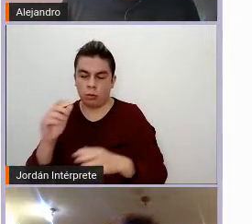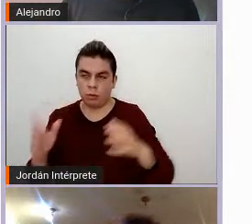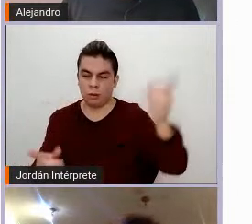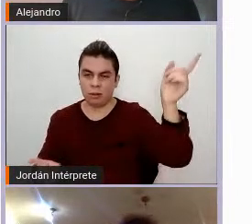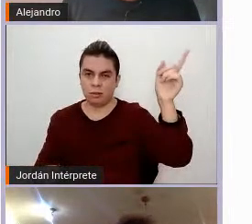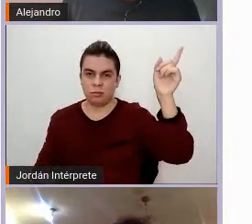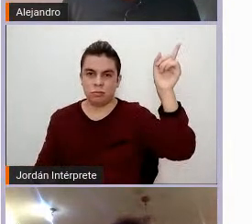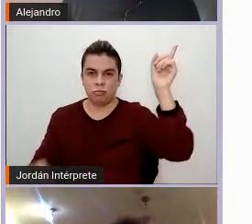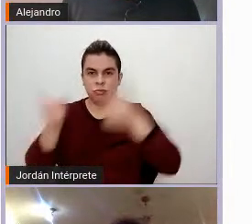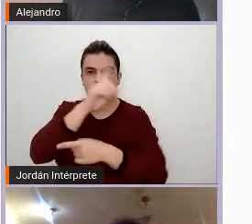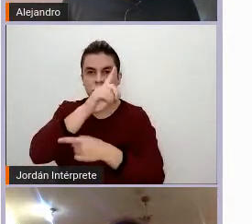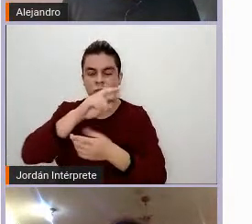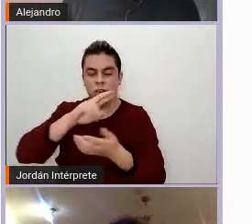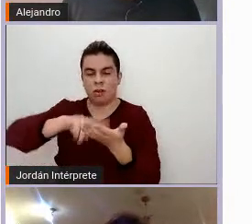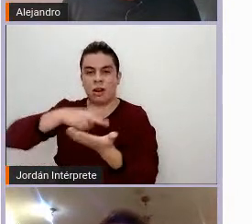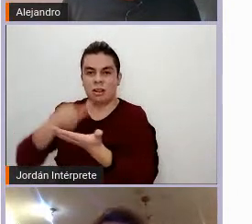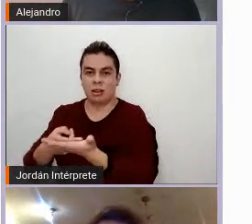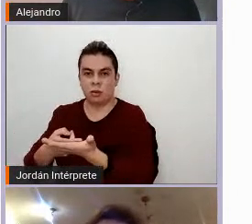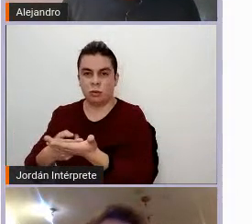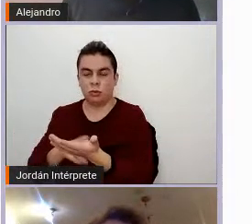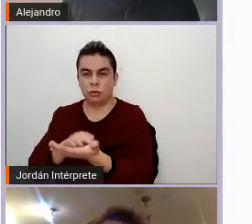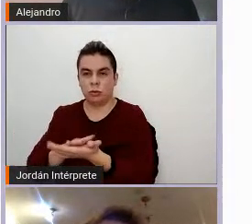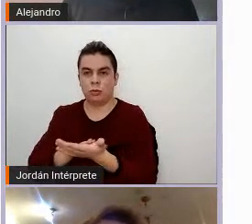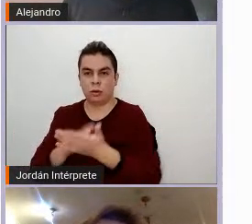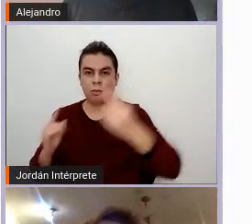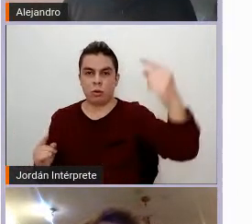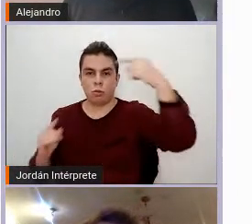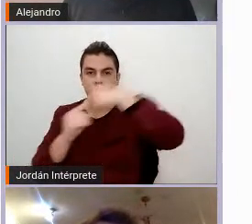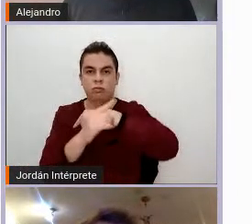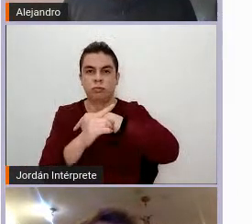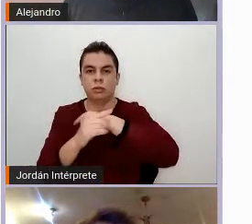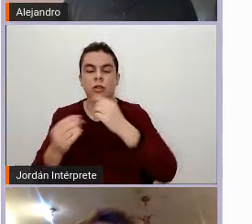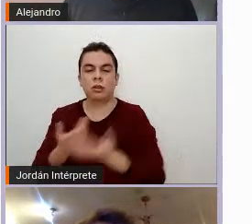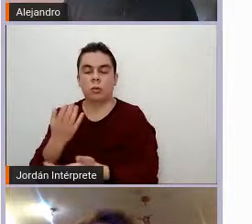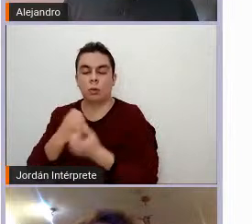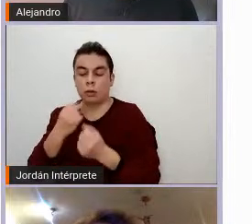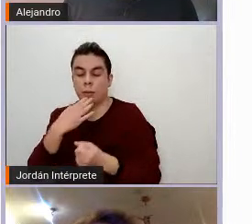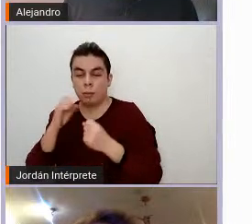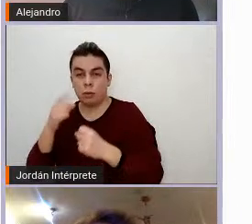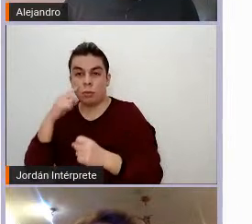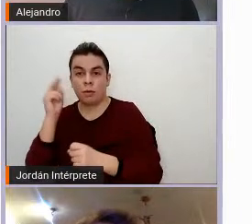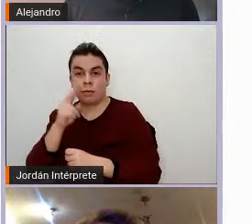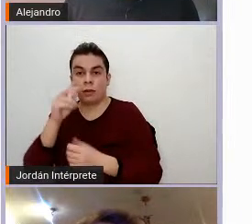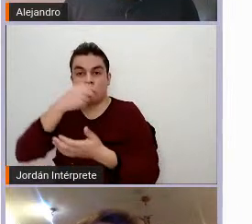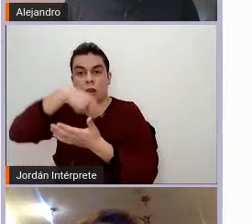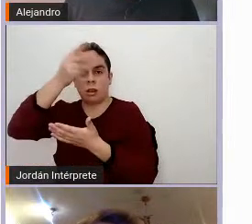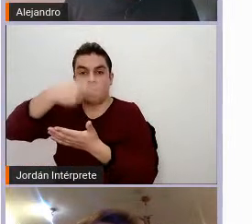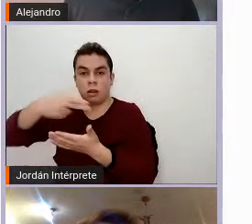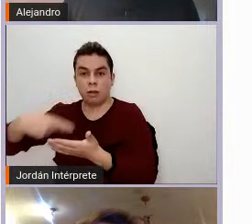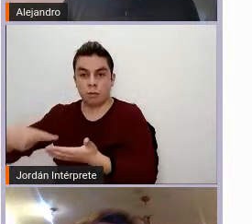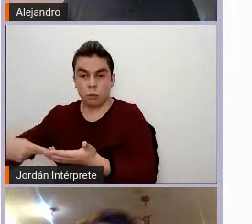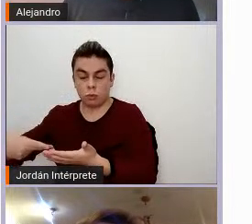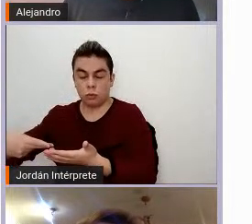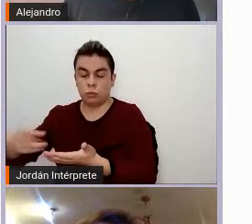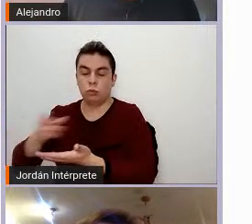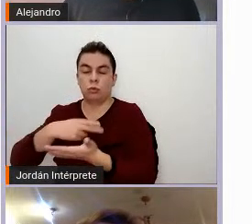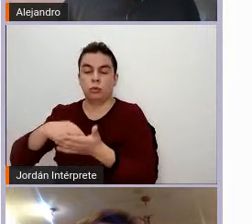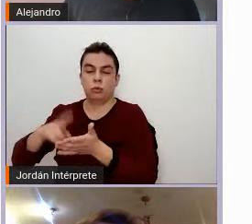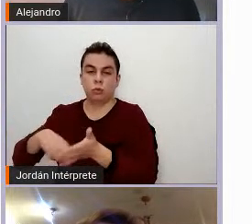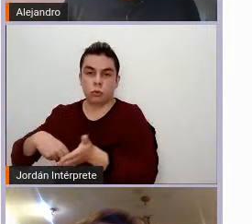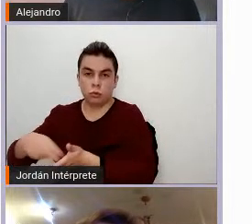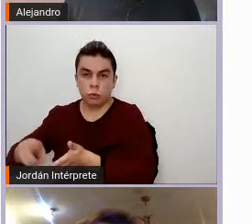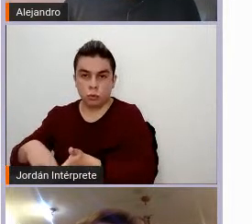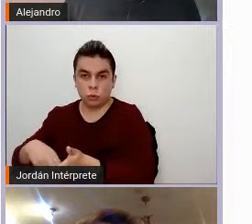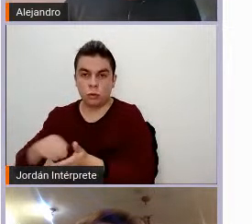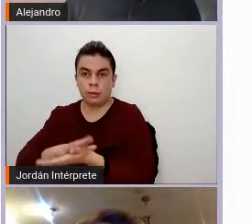interpretación espacial de oposición dialéctica también podemos observarla en las representaciones de sus pinturas, que presentan a